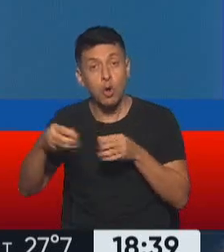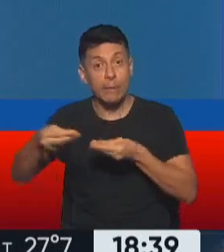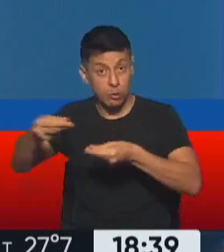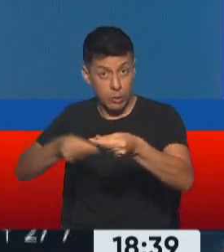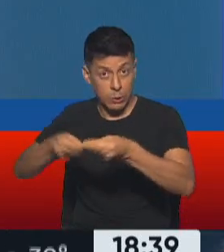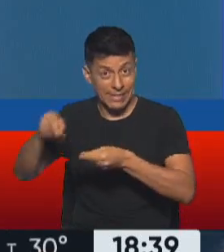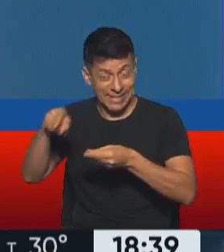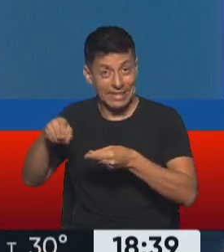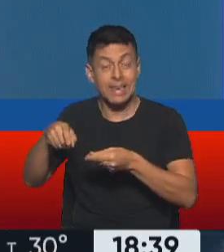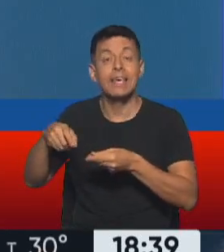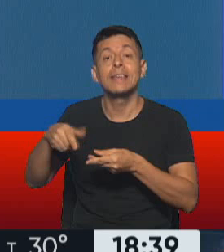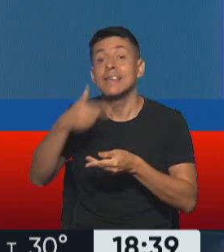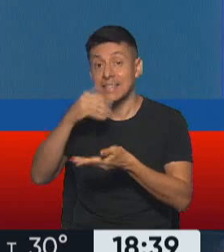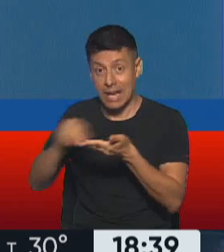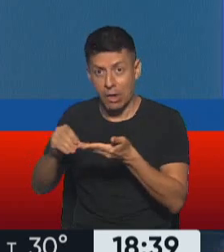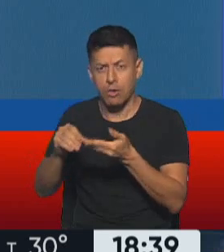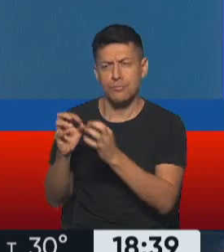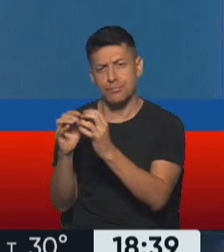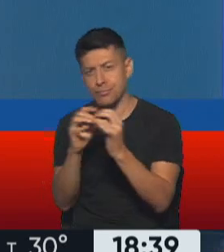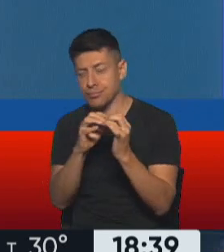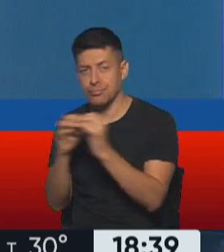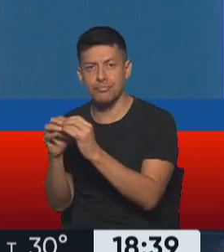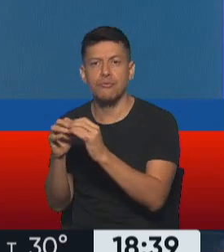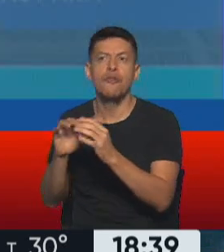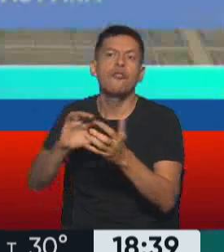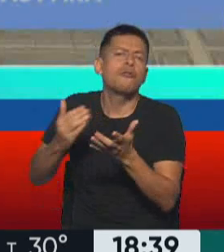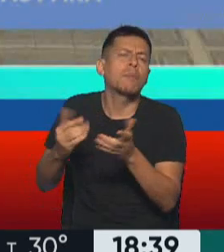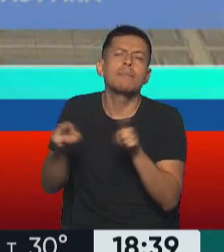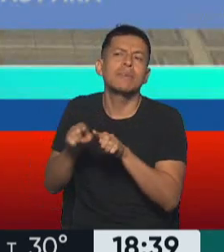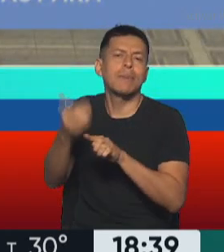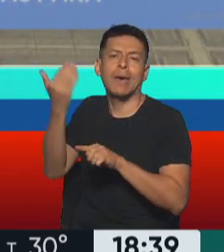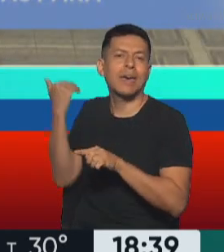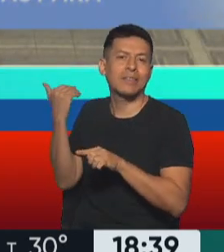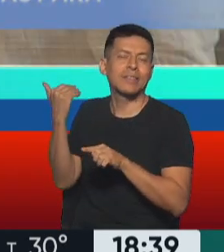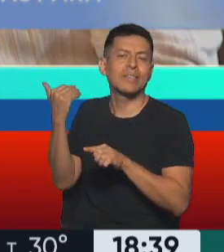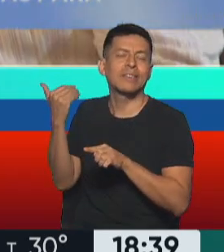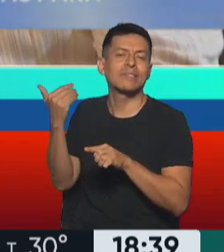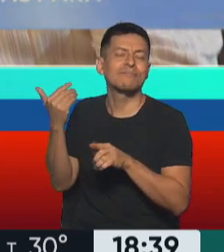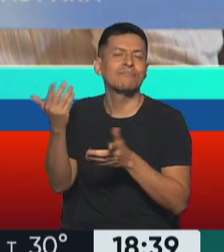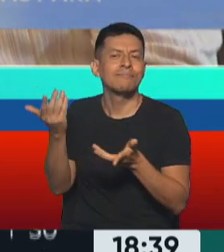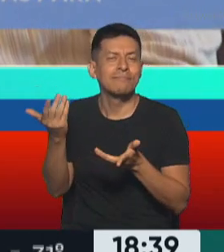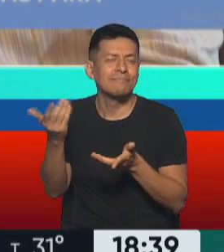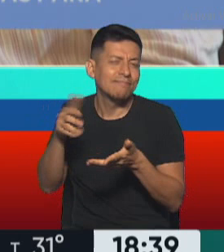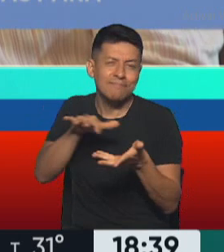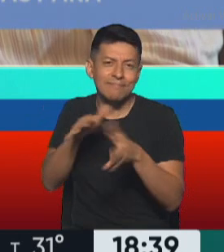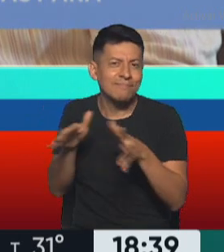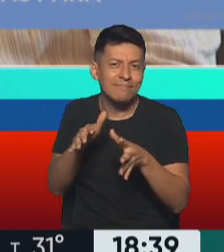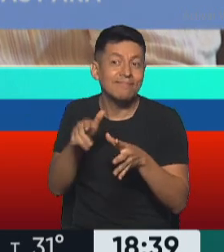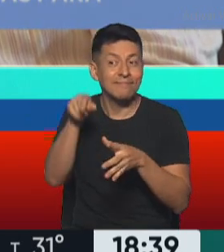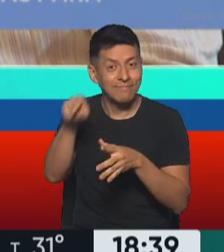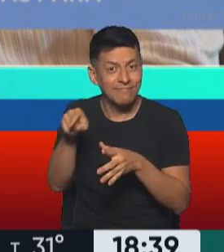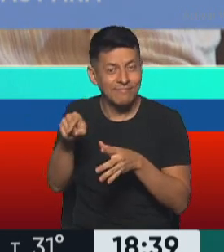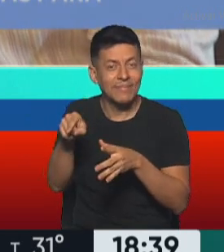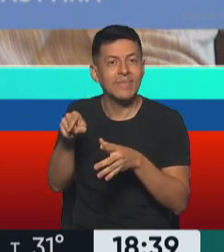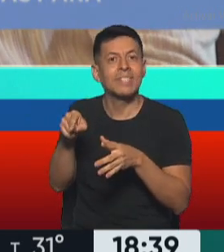dentro del Senado de la Nación, con una dinámica similar, ¿no?, a la que tuvo la vez pasada, pero esta vez en la Cámara